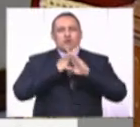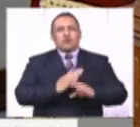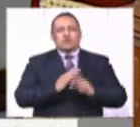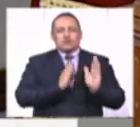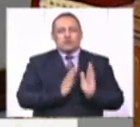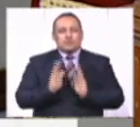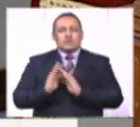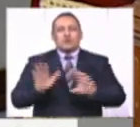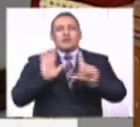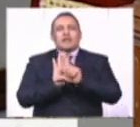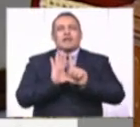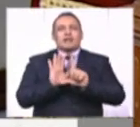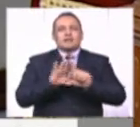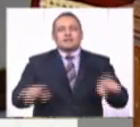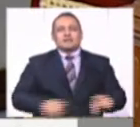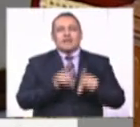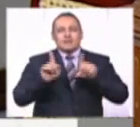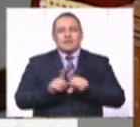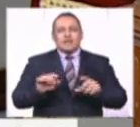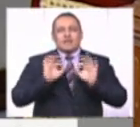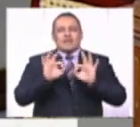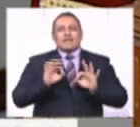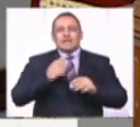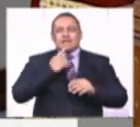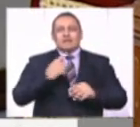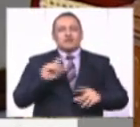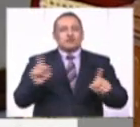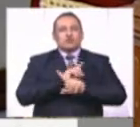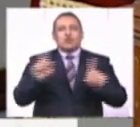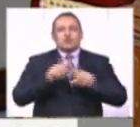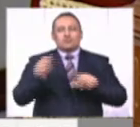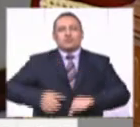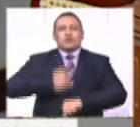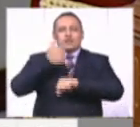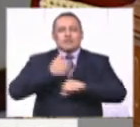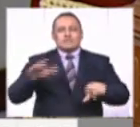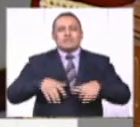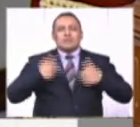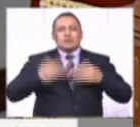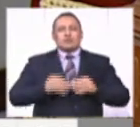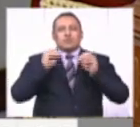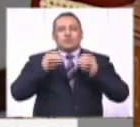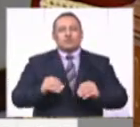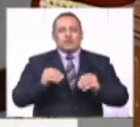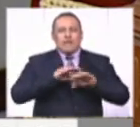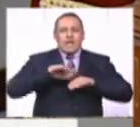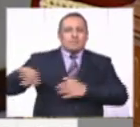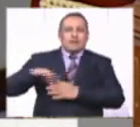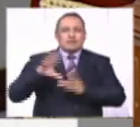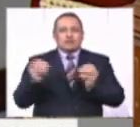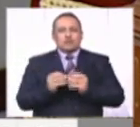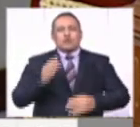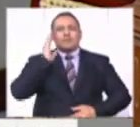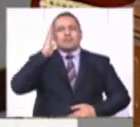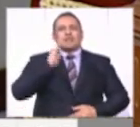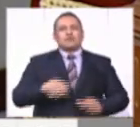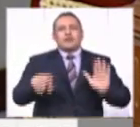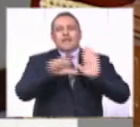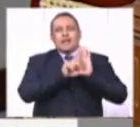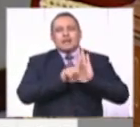ordenamiento jurídico absolutamente ninguna autoridad se puede colocar al margen del ordenamiento